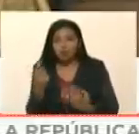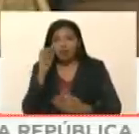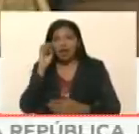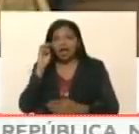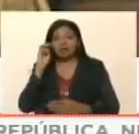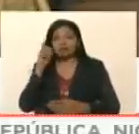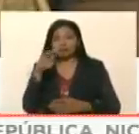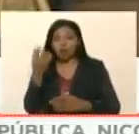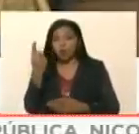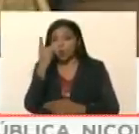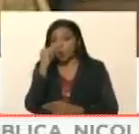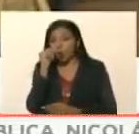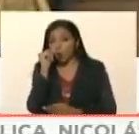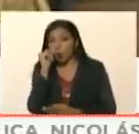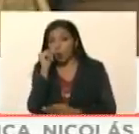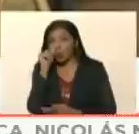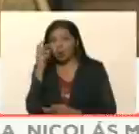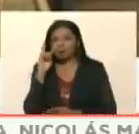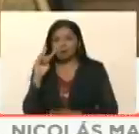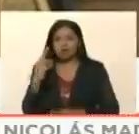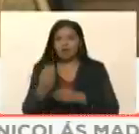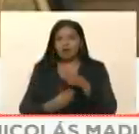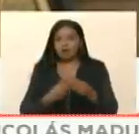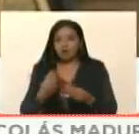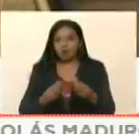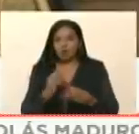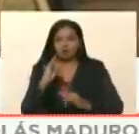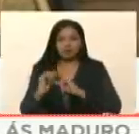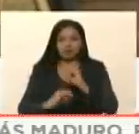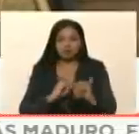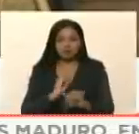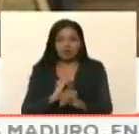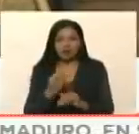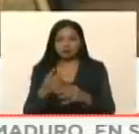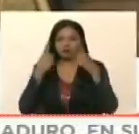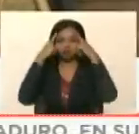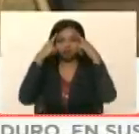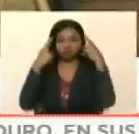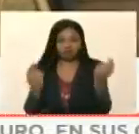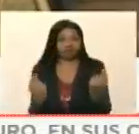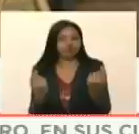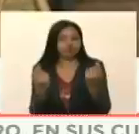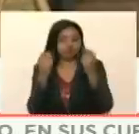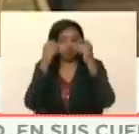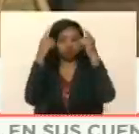hombre con reconocimiento internacional por sus capacidades